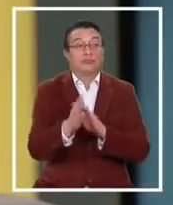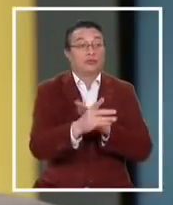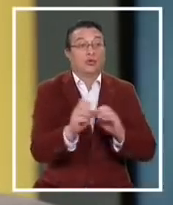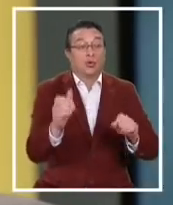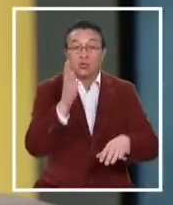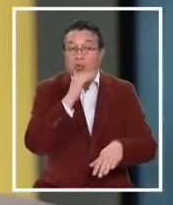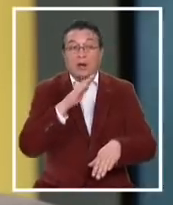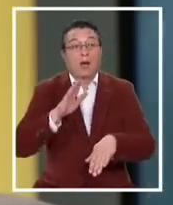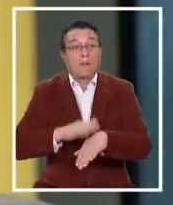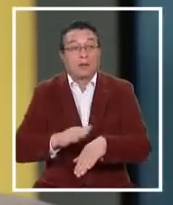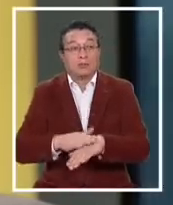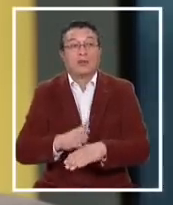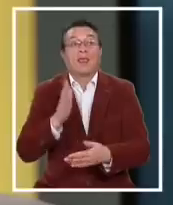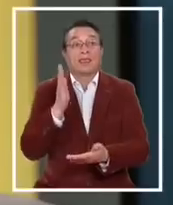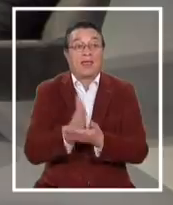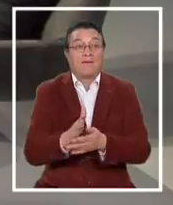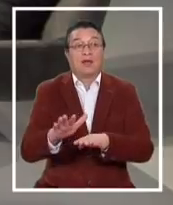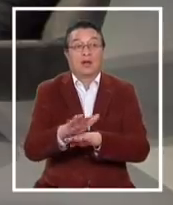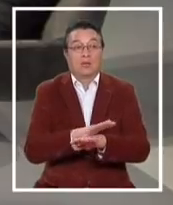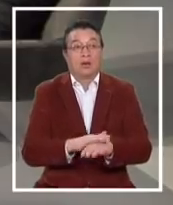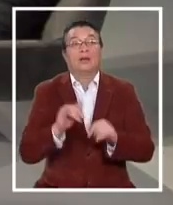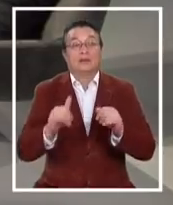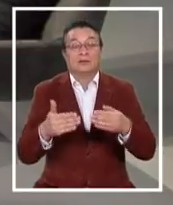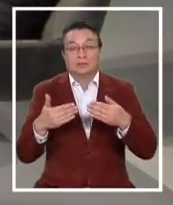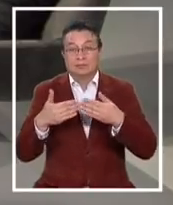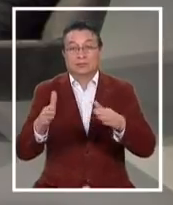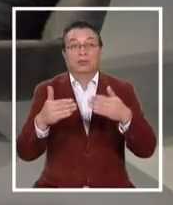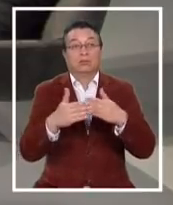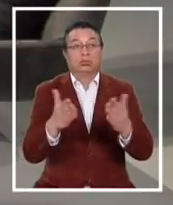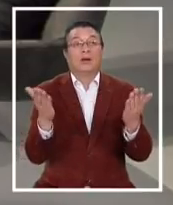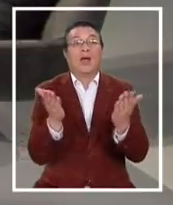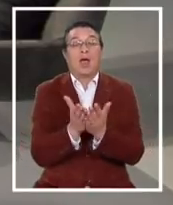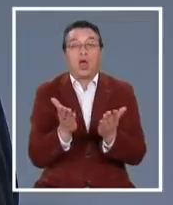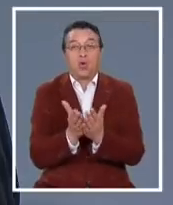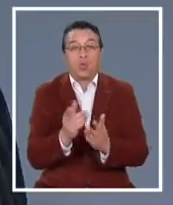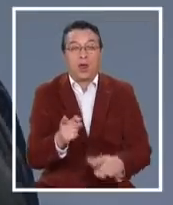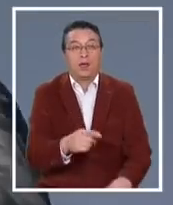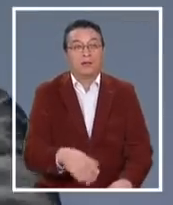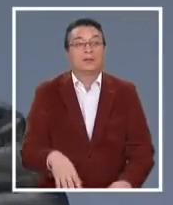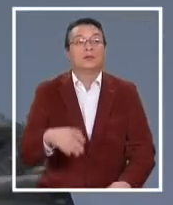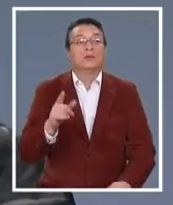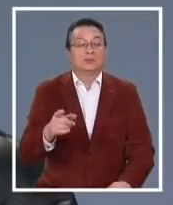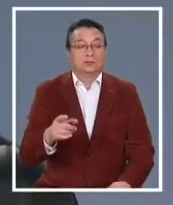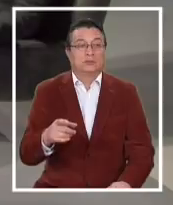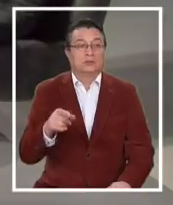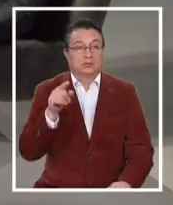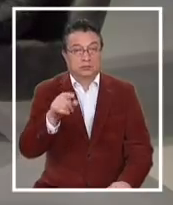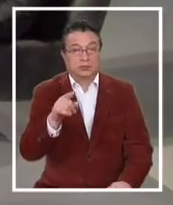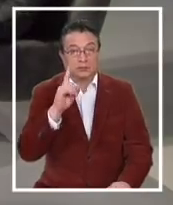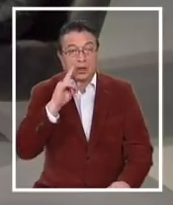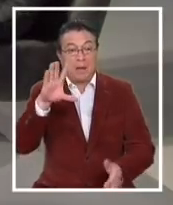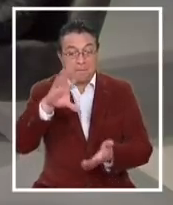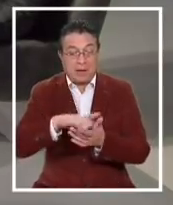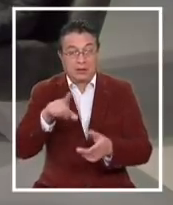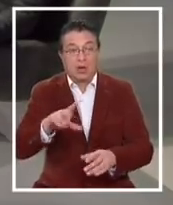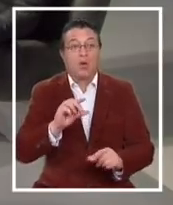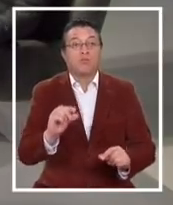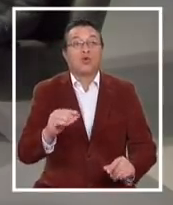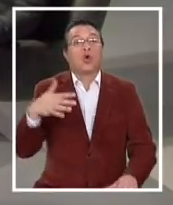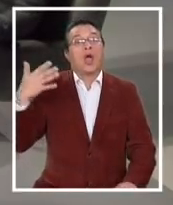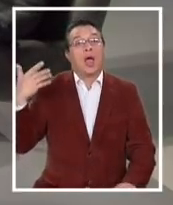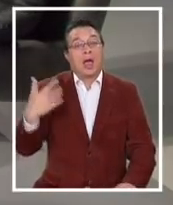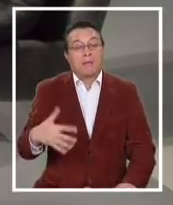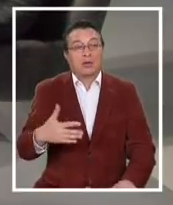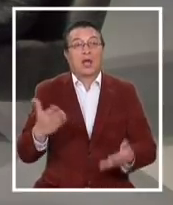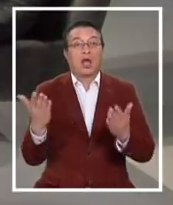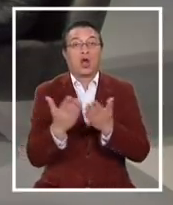tenemos permiso. Y todo lo que debatimos sobre la apertura de los colegios. ¿Natalia? Sí, que acá en este país se le ha dado muy poca prioridad y más